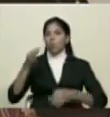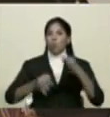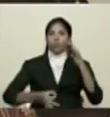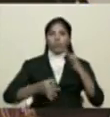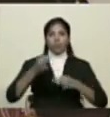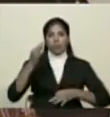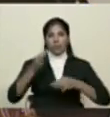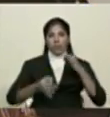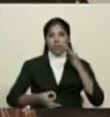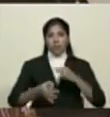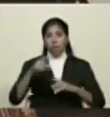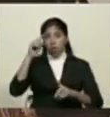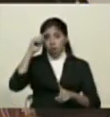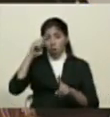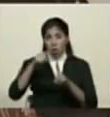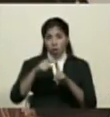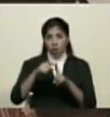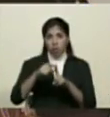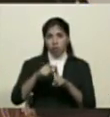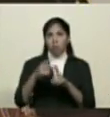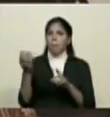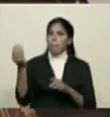ser un objetivo nuestro,